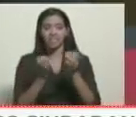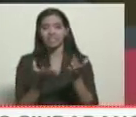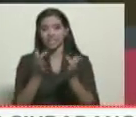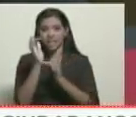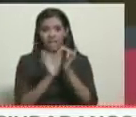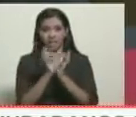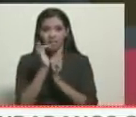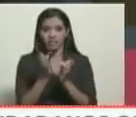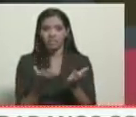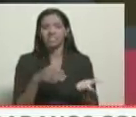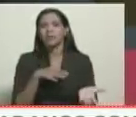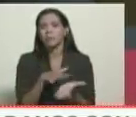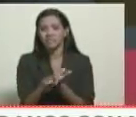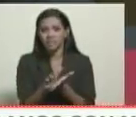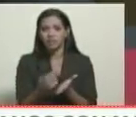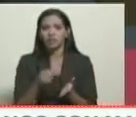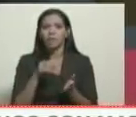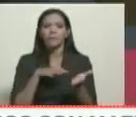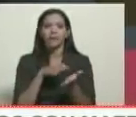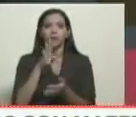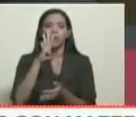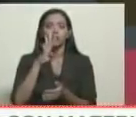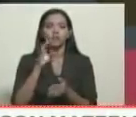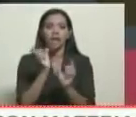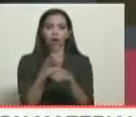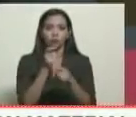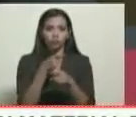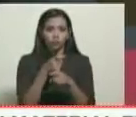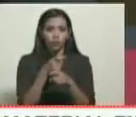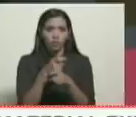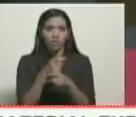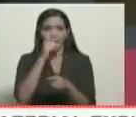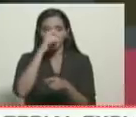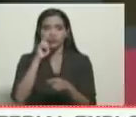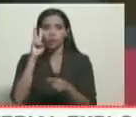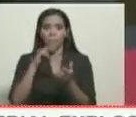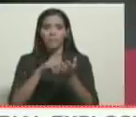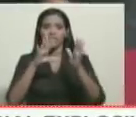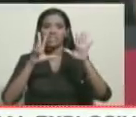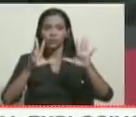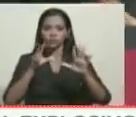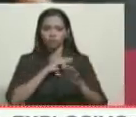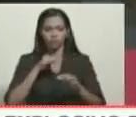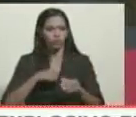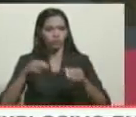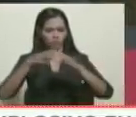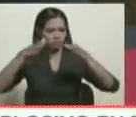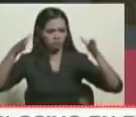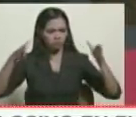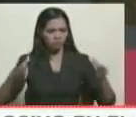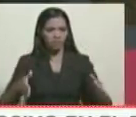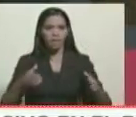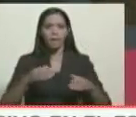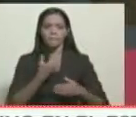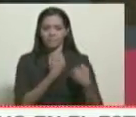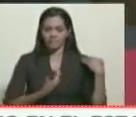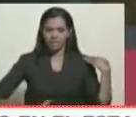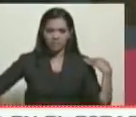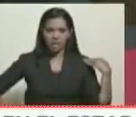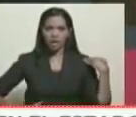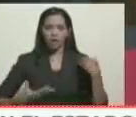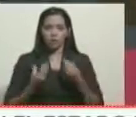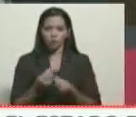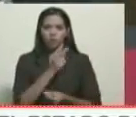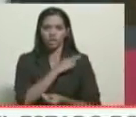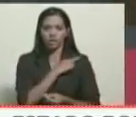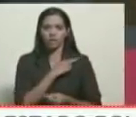podemos calificar lo que pasó el 4 de agosto del año 2018? Estábamos nosotros en la tribuna presidencial junto al jefe de